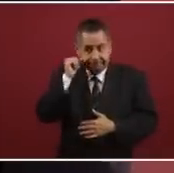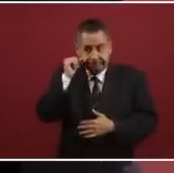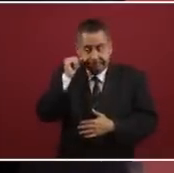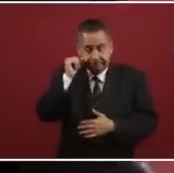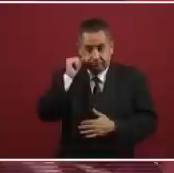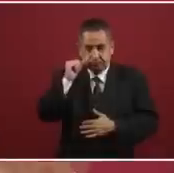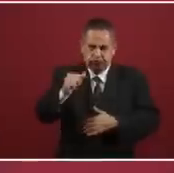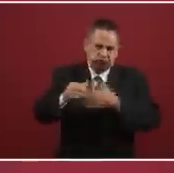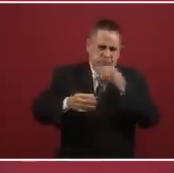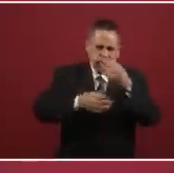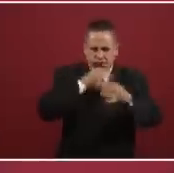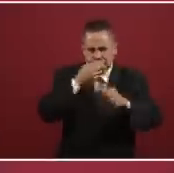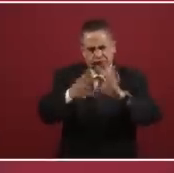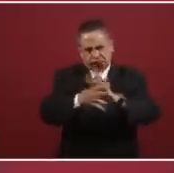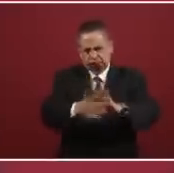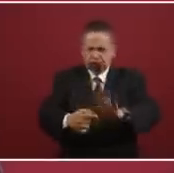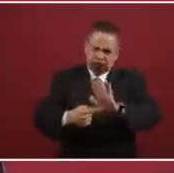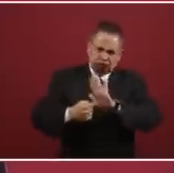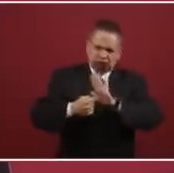dimos a conocer